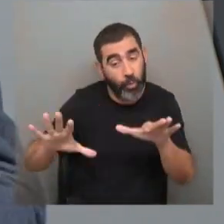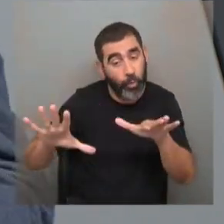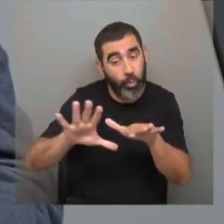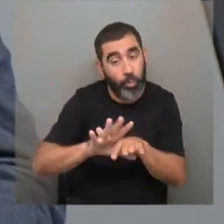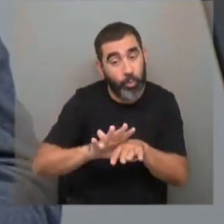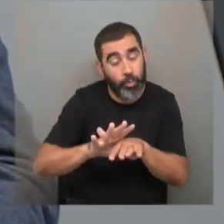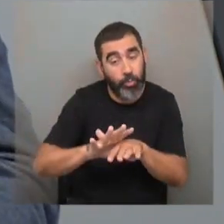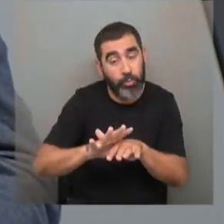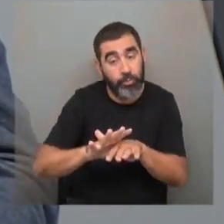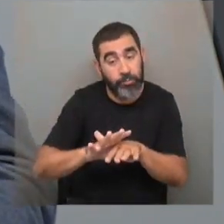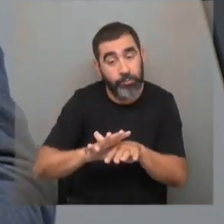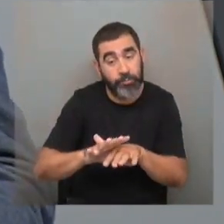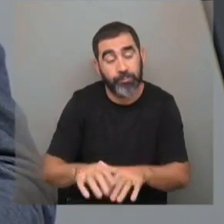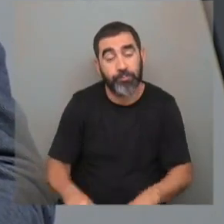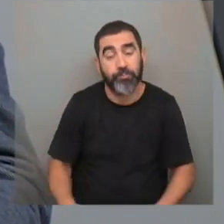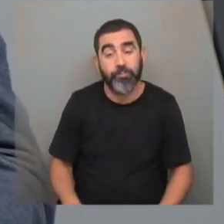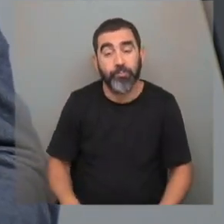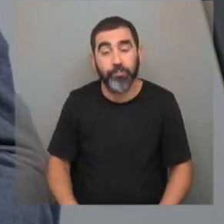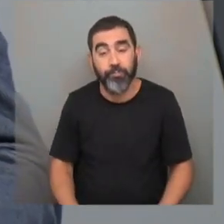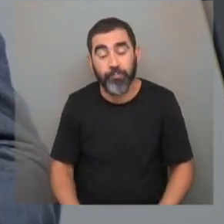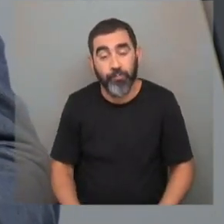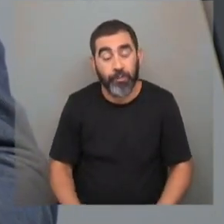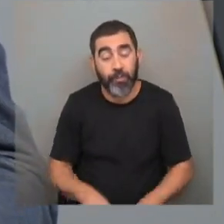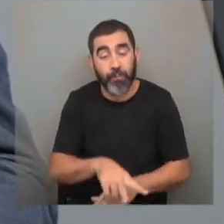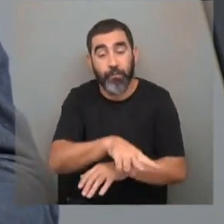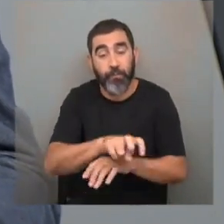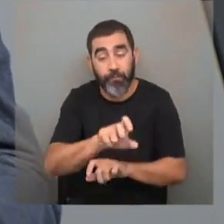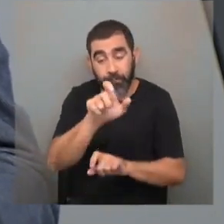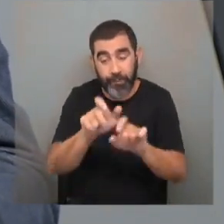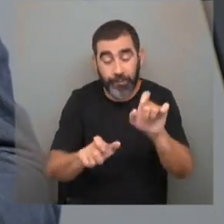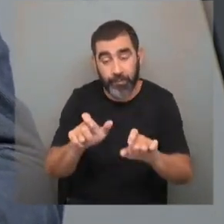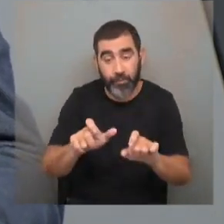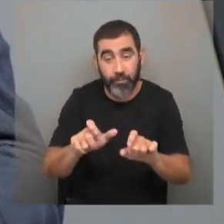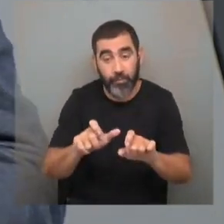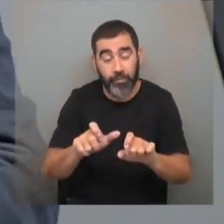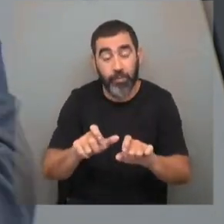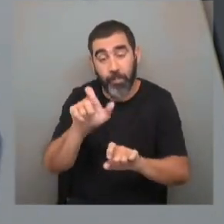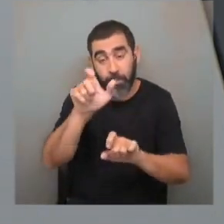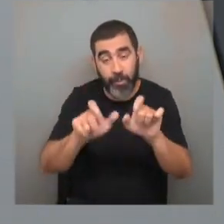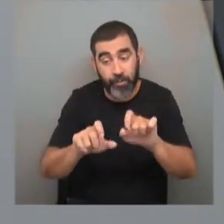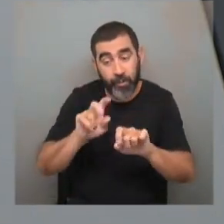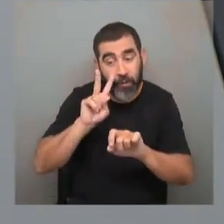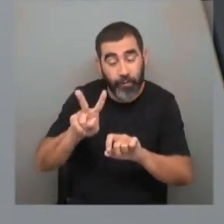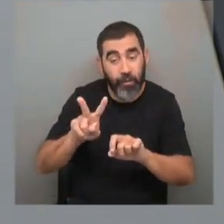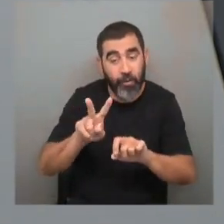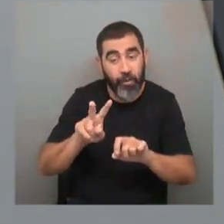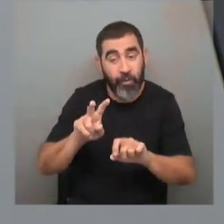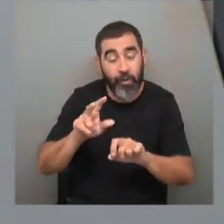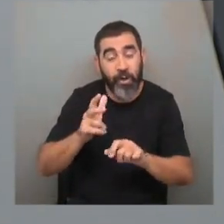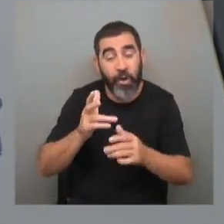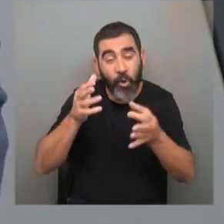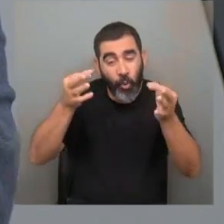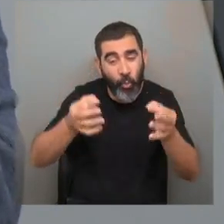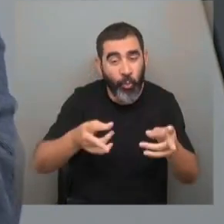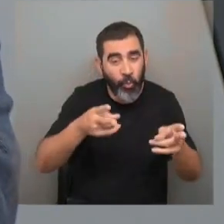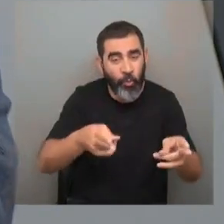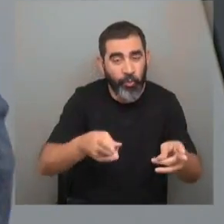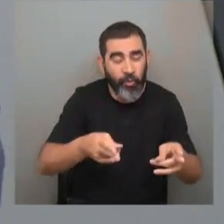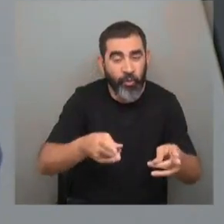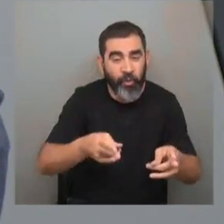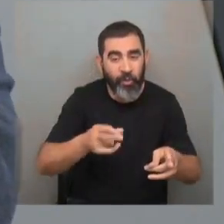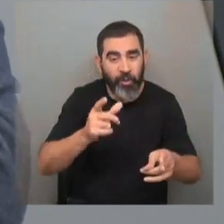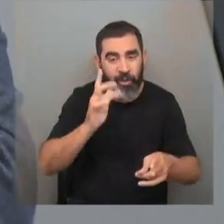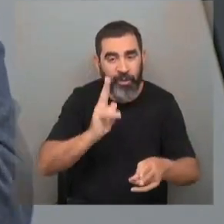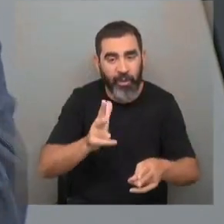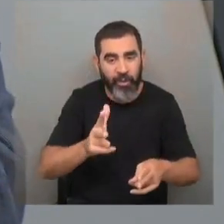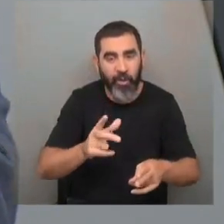la observación de físicos y geólogos que observaron que las eras glaciales se produjeron a tantos cientos de miles de